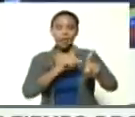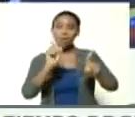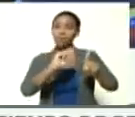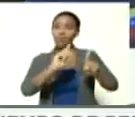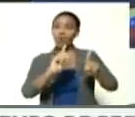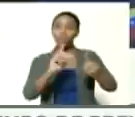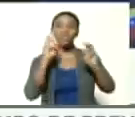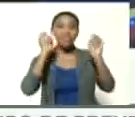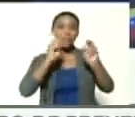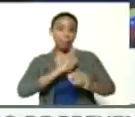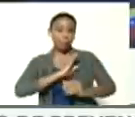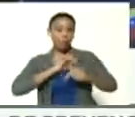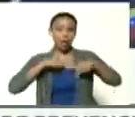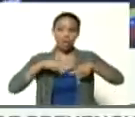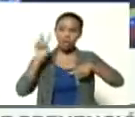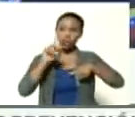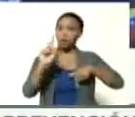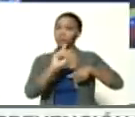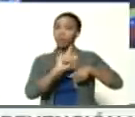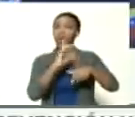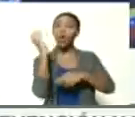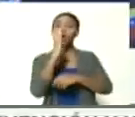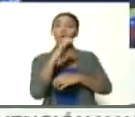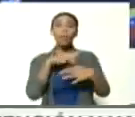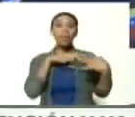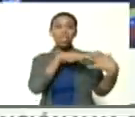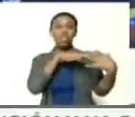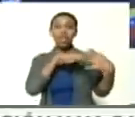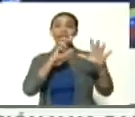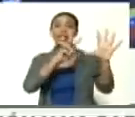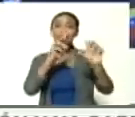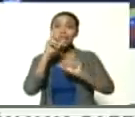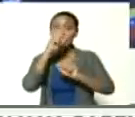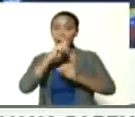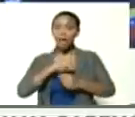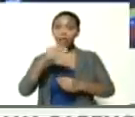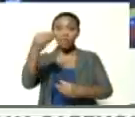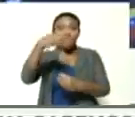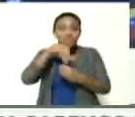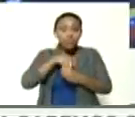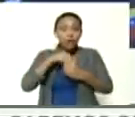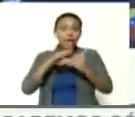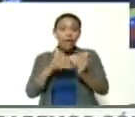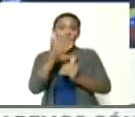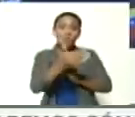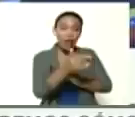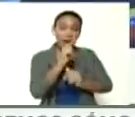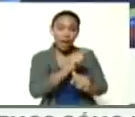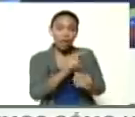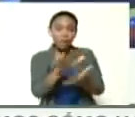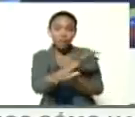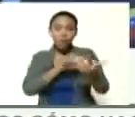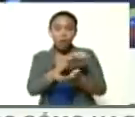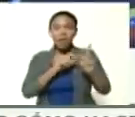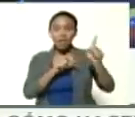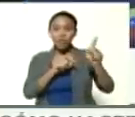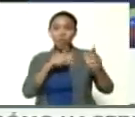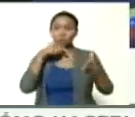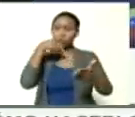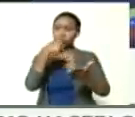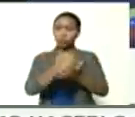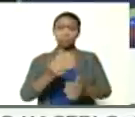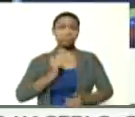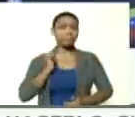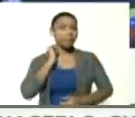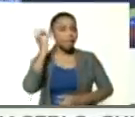asunto venezolano. En Colombia hay una guerra de 70 años, una guerra interna y eterna, y llámense como los quieran